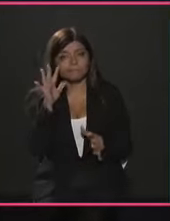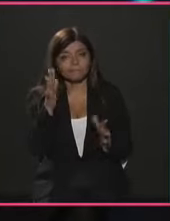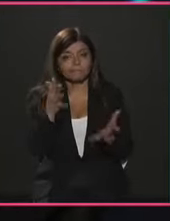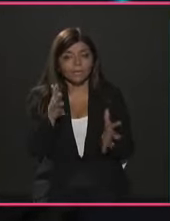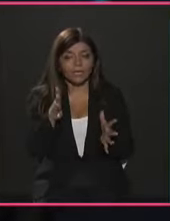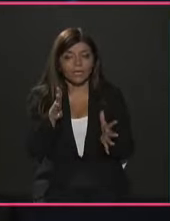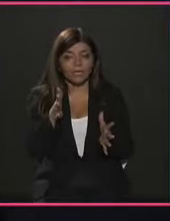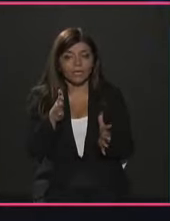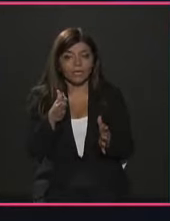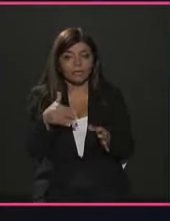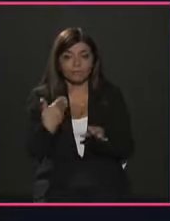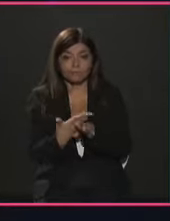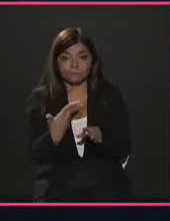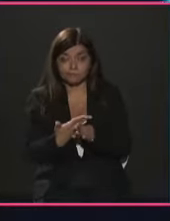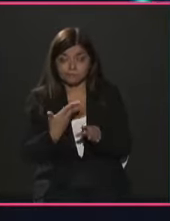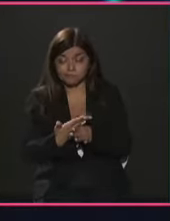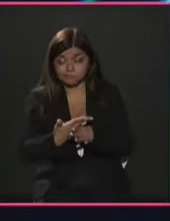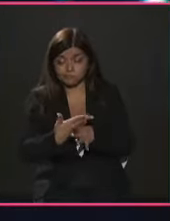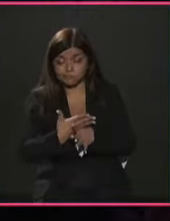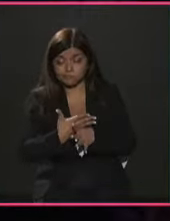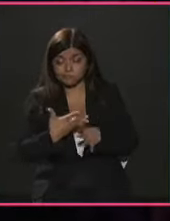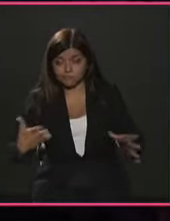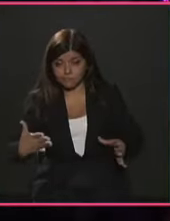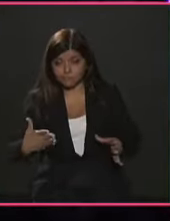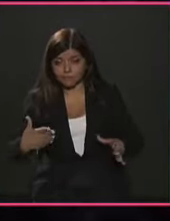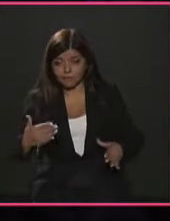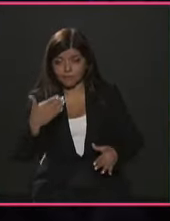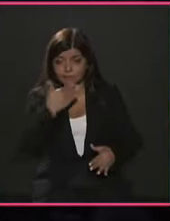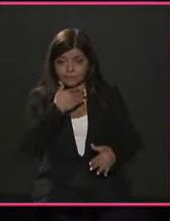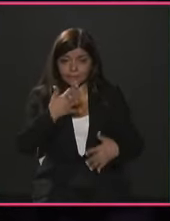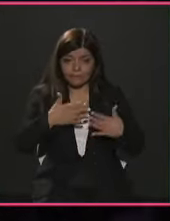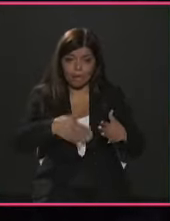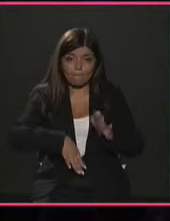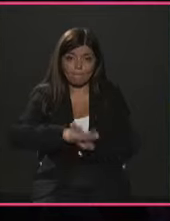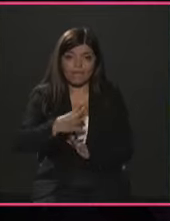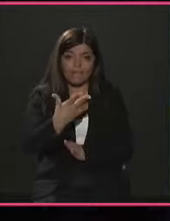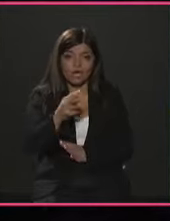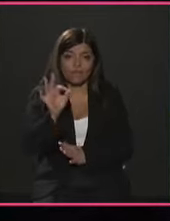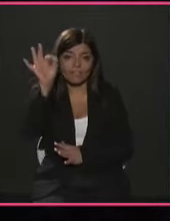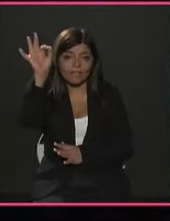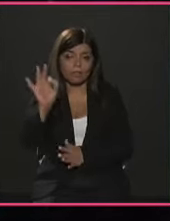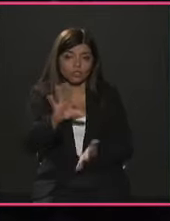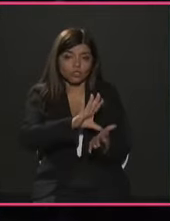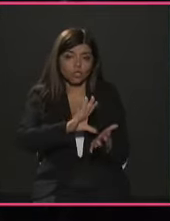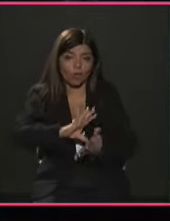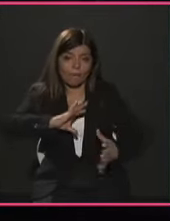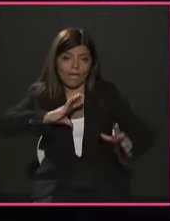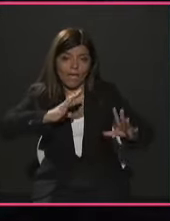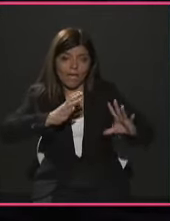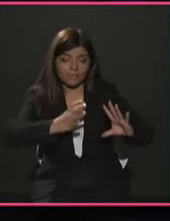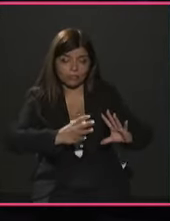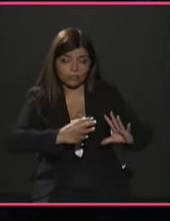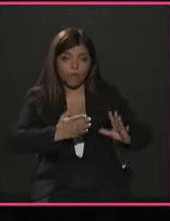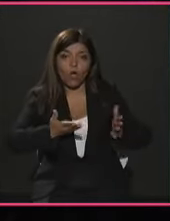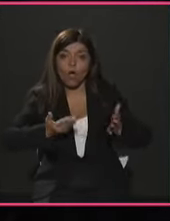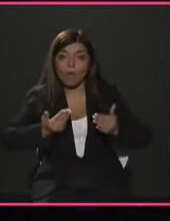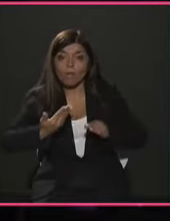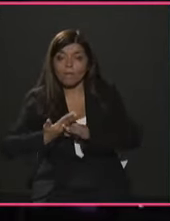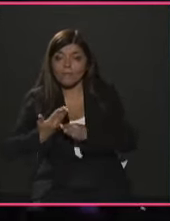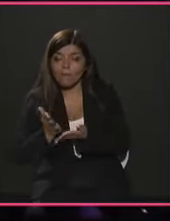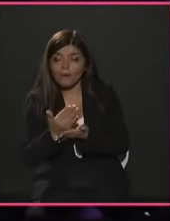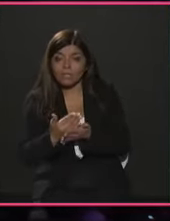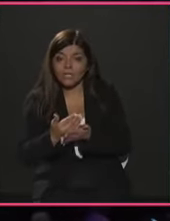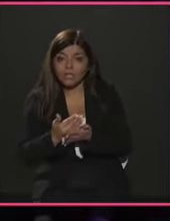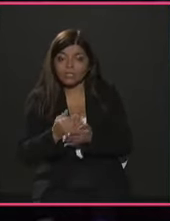que la demanda de hidrógeno va a crecer aceleradamente en las distintas aplicaciones más del 90 por de los países del Mundo o del pib global ya tiene planes para